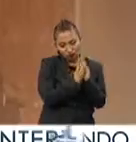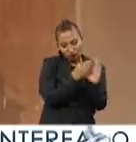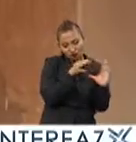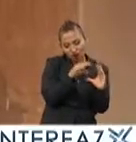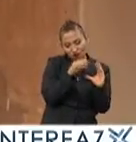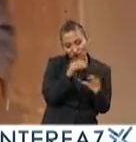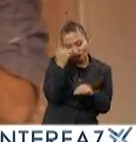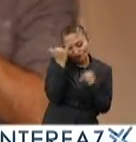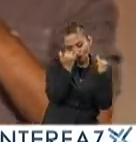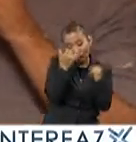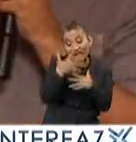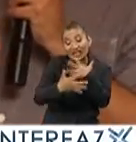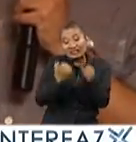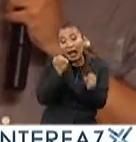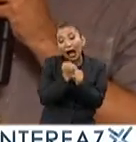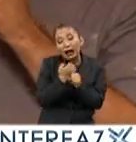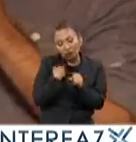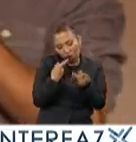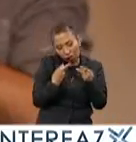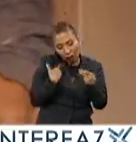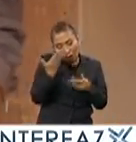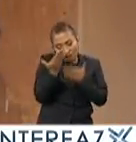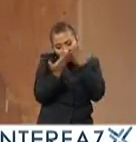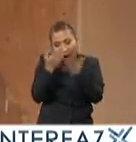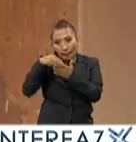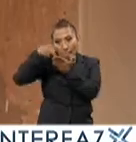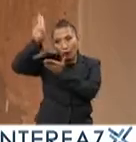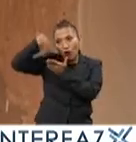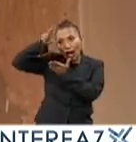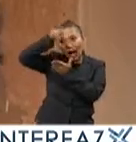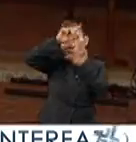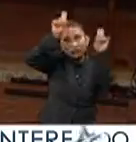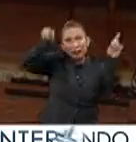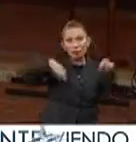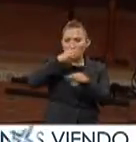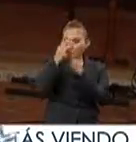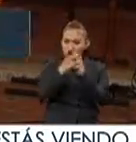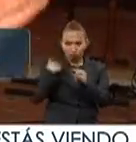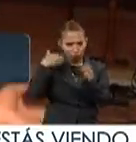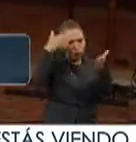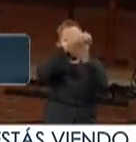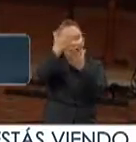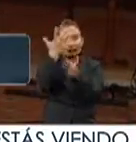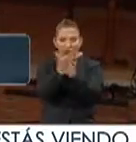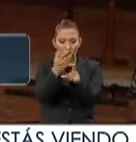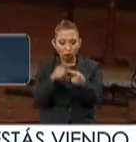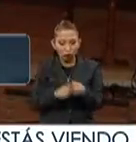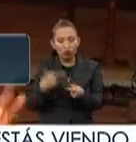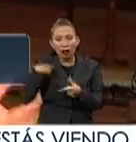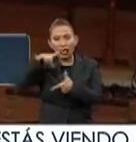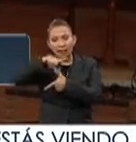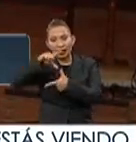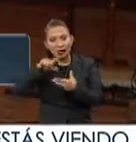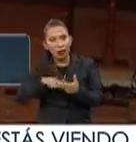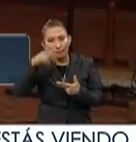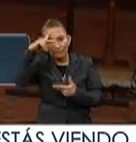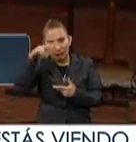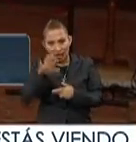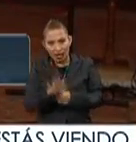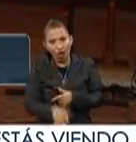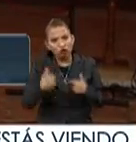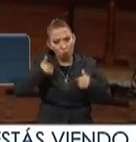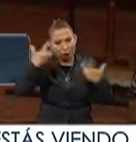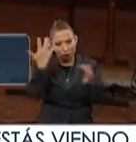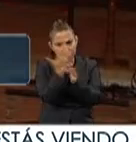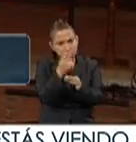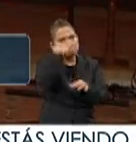desarrollador, Roberto tiene 15 años desarrollándose como muralista. Tengo murales por todo el mundo, en Estados Unidos, en Latinoamérica, en México,